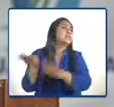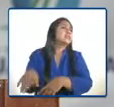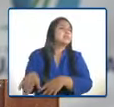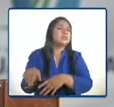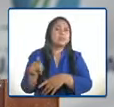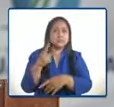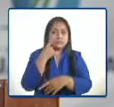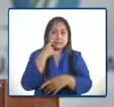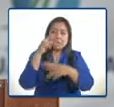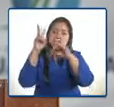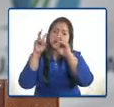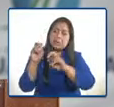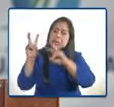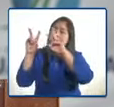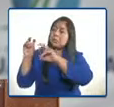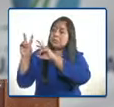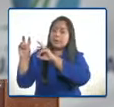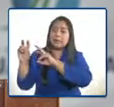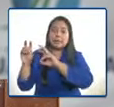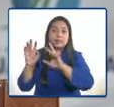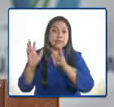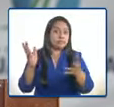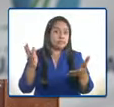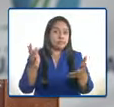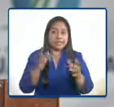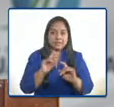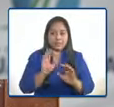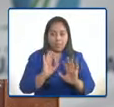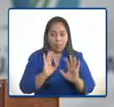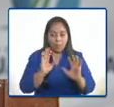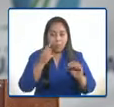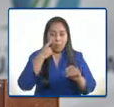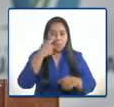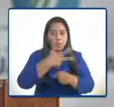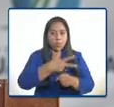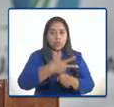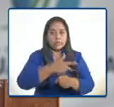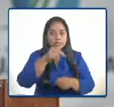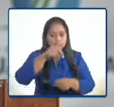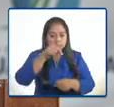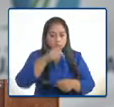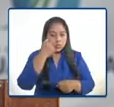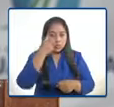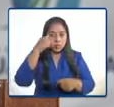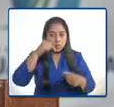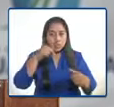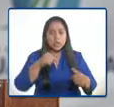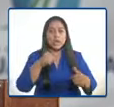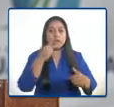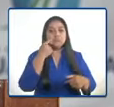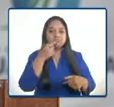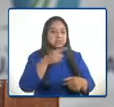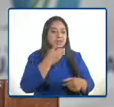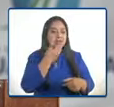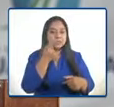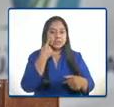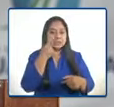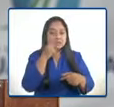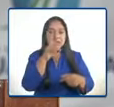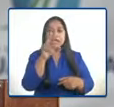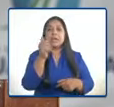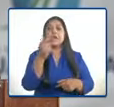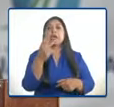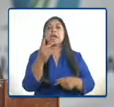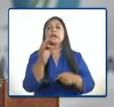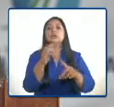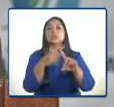mientras revisan todos los contenedores. Afortunadamente, Guatemala en este momento cuenta con rayos X, les decía,